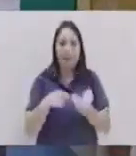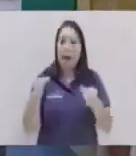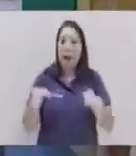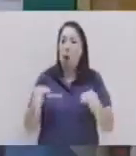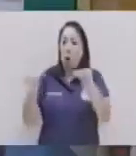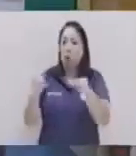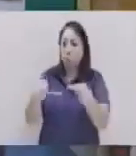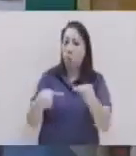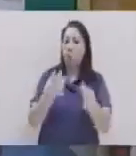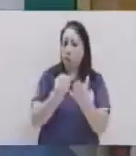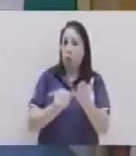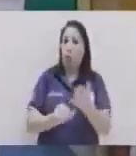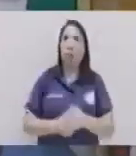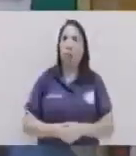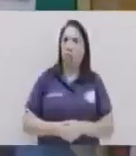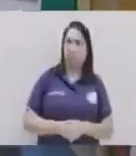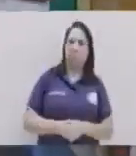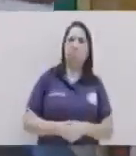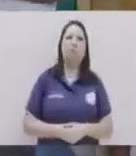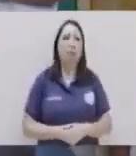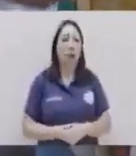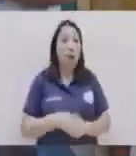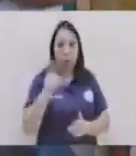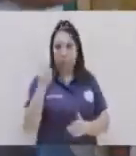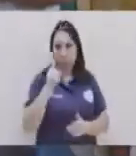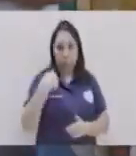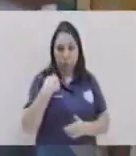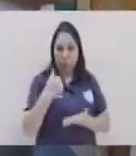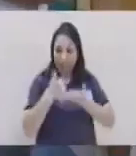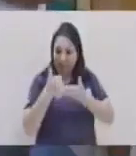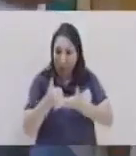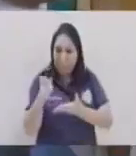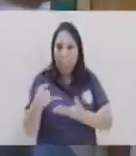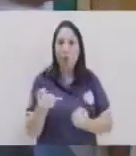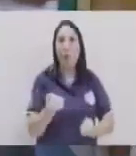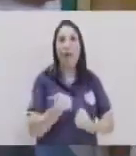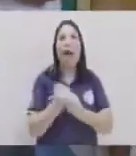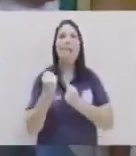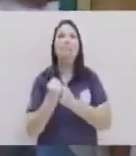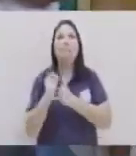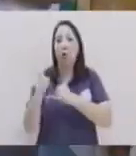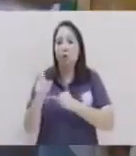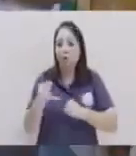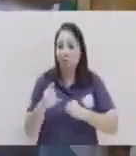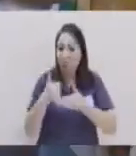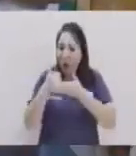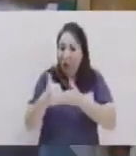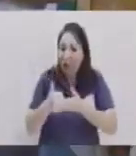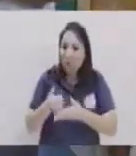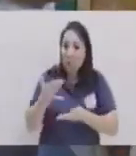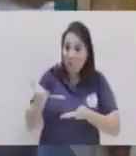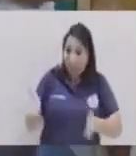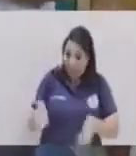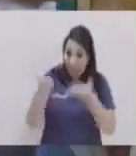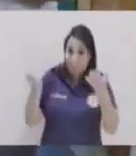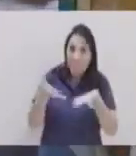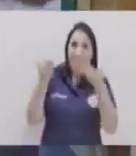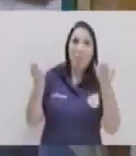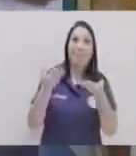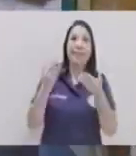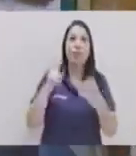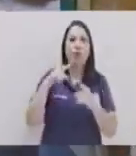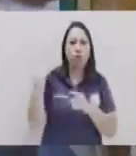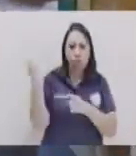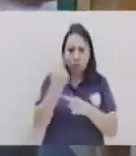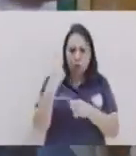niño y que se siente ahí, puede apoyar mamá, puede apoyar papá, puede apoyar un hermano, el abuelito, la primita, en